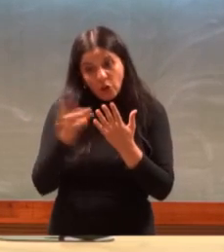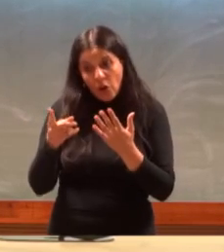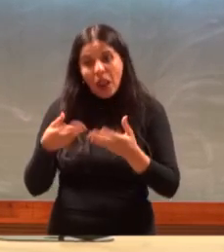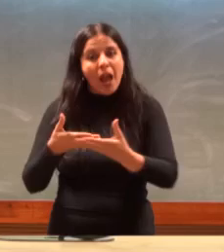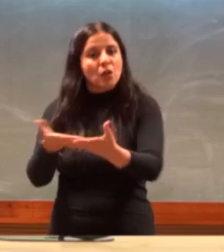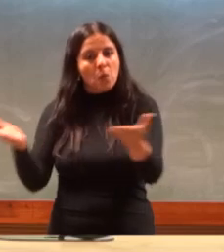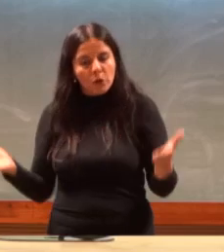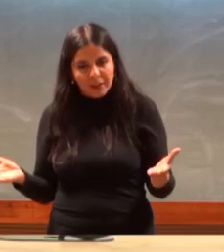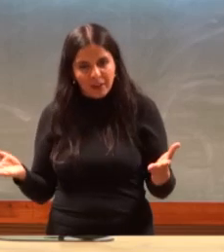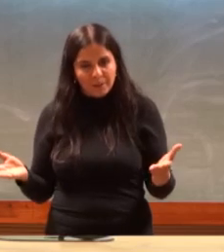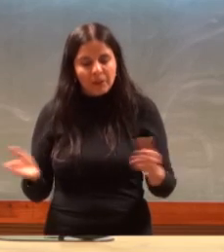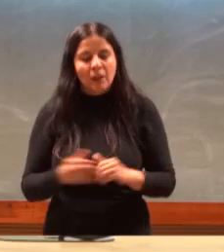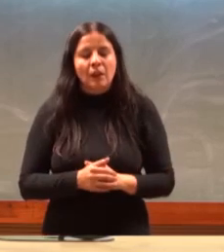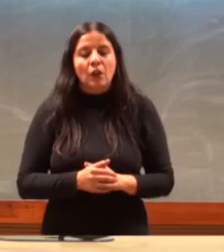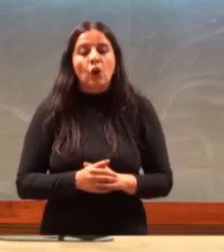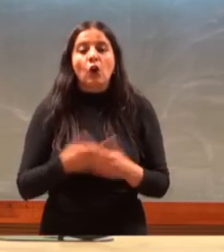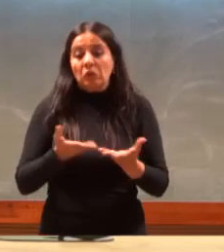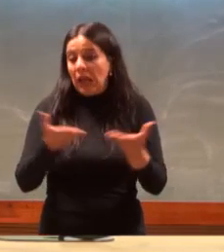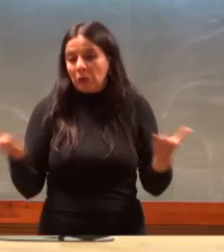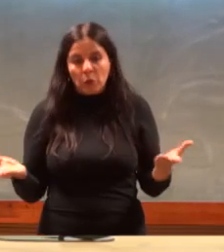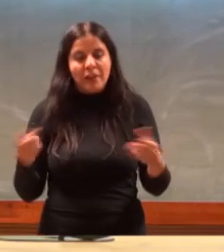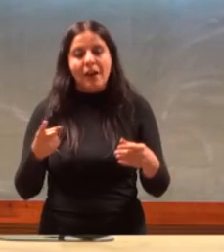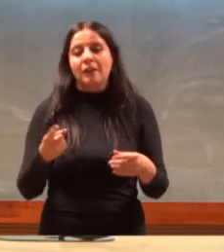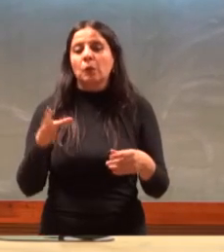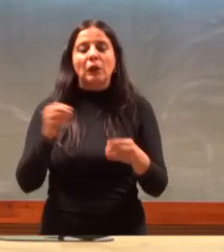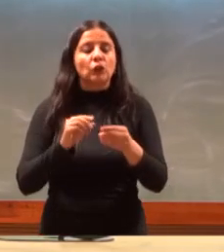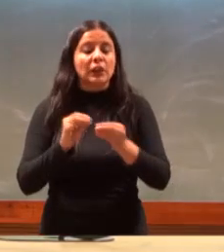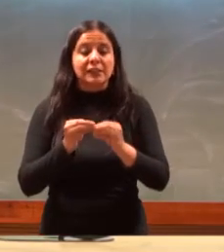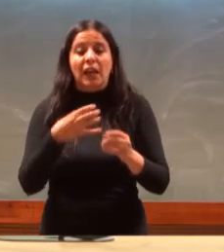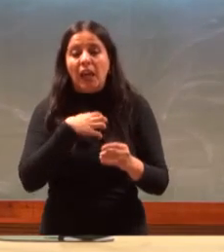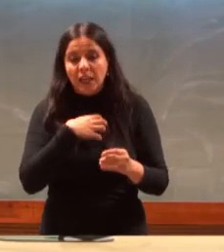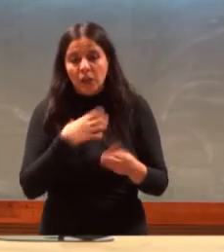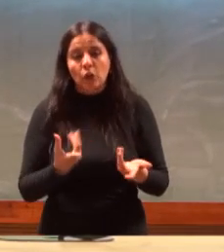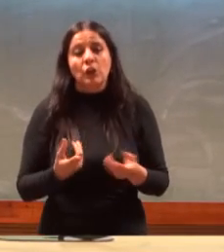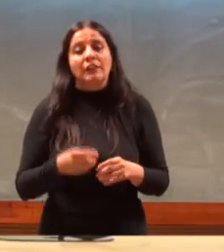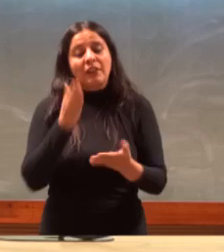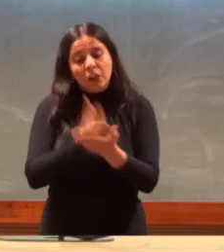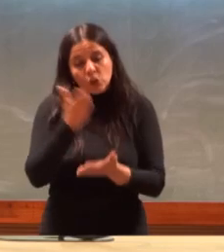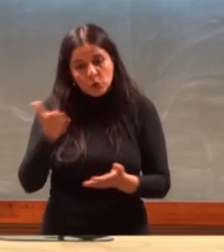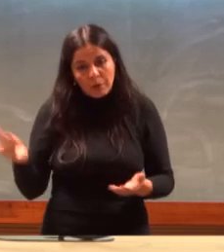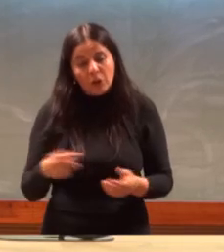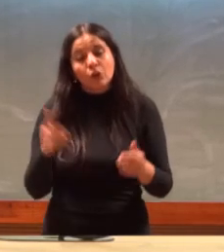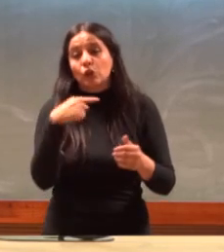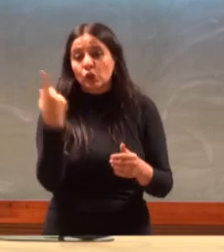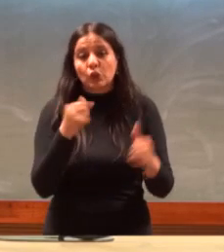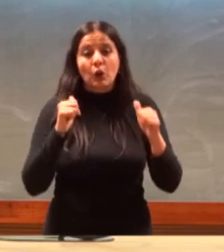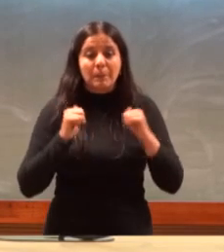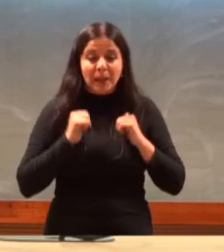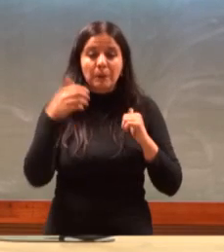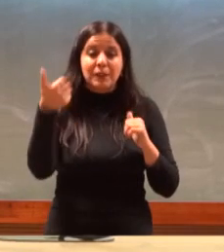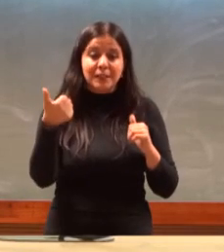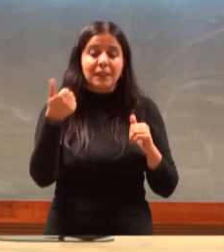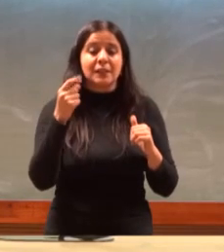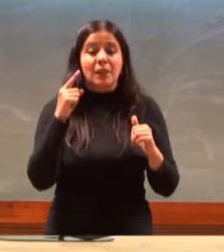Derechos Humanos la equidad de género y la diversidad con un posicionamiento Claro en defensa de la universidad pública lo esperamos entonces 6 de junio que nos